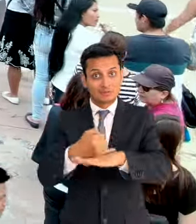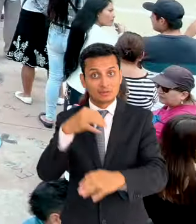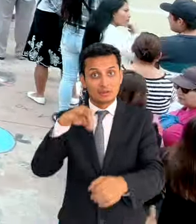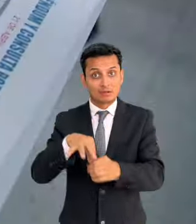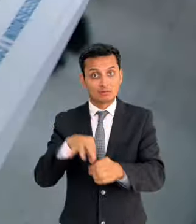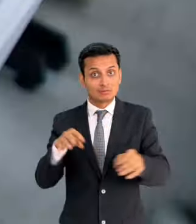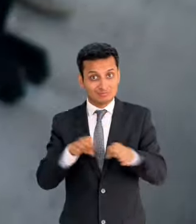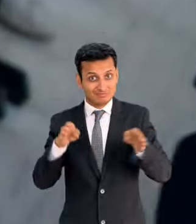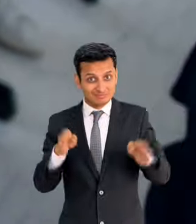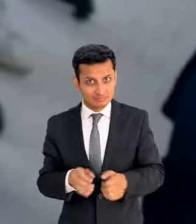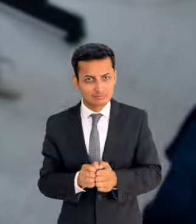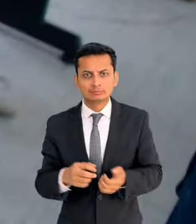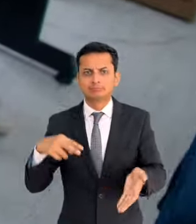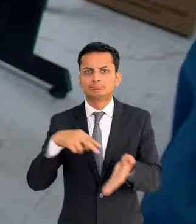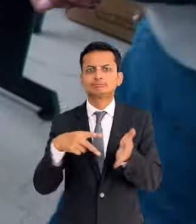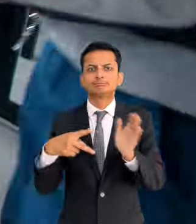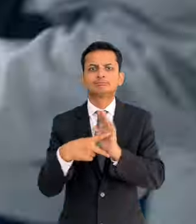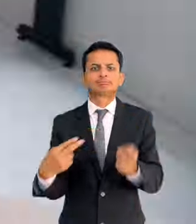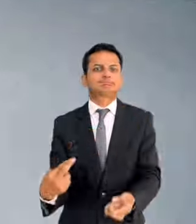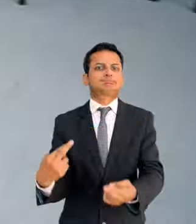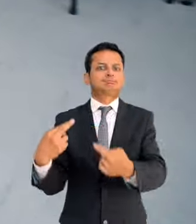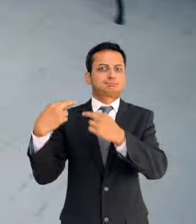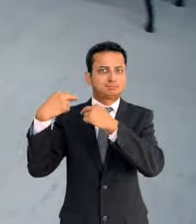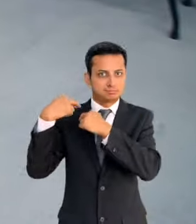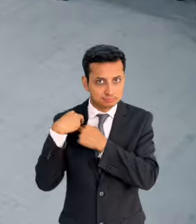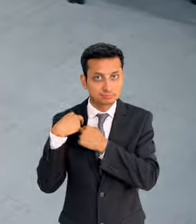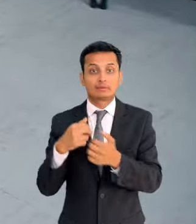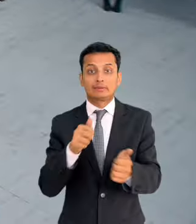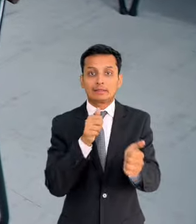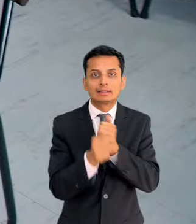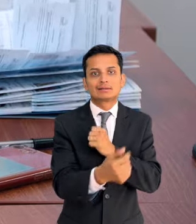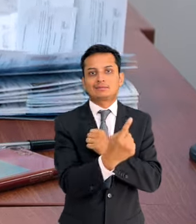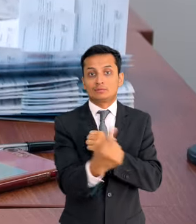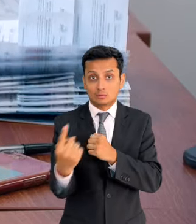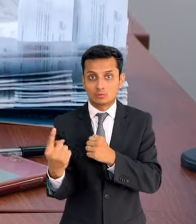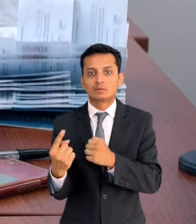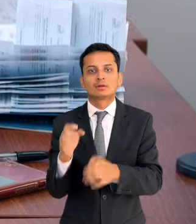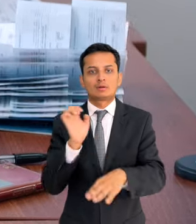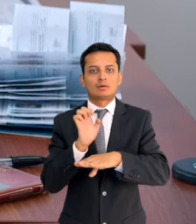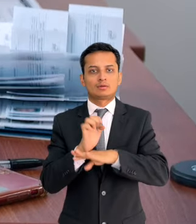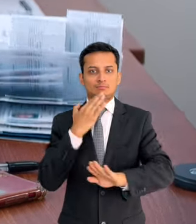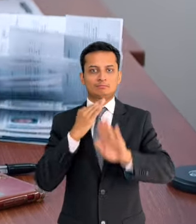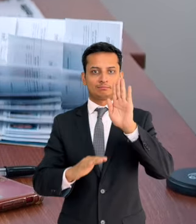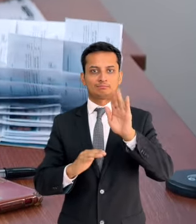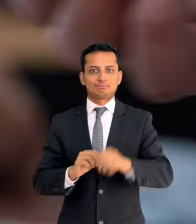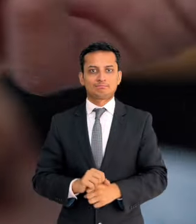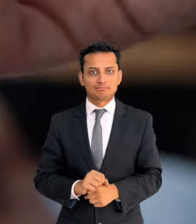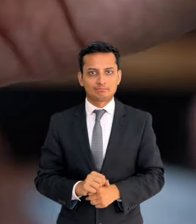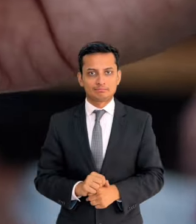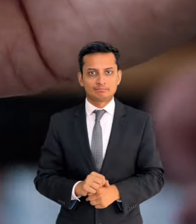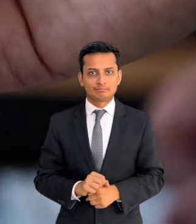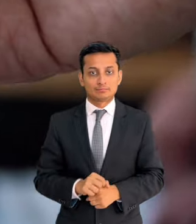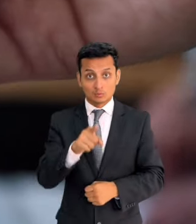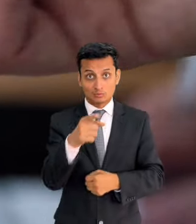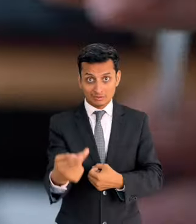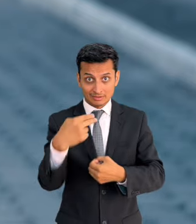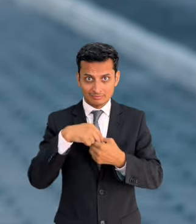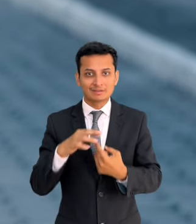urnas. Los miembros de las juntas receptoras del voto representan la responsabilidad de cada ciudadano con el